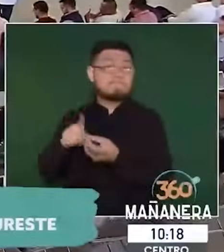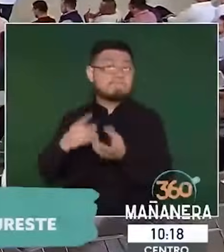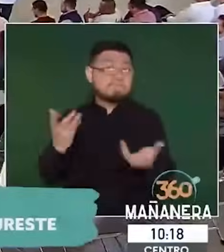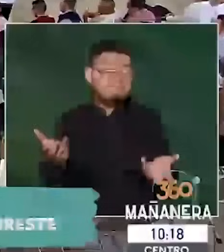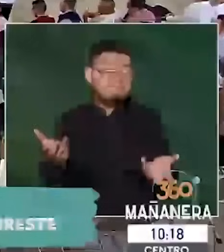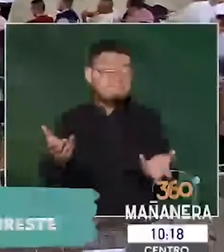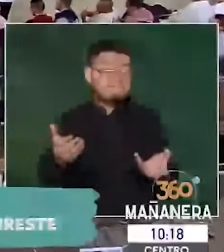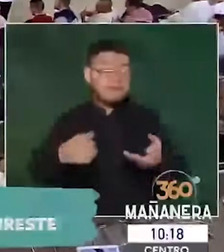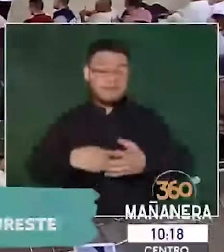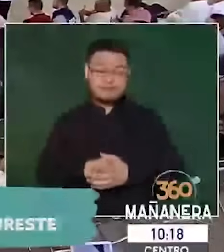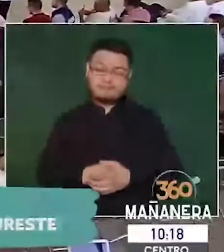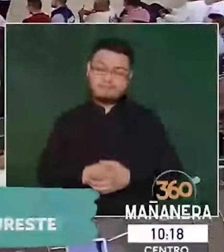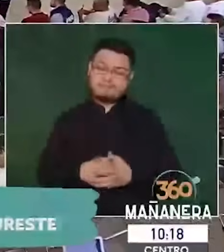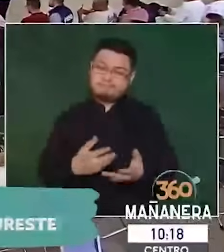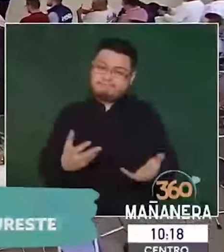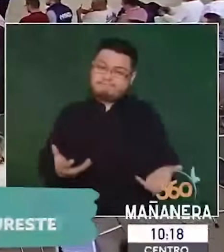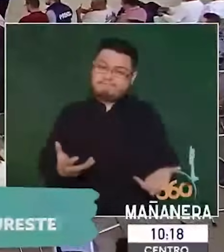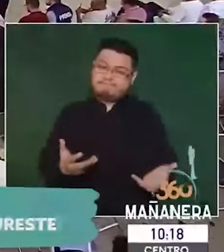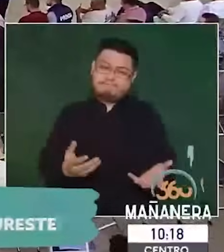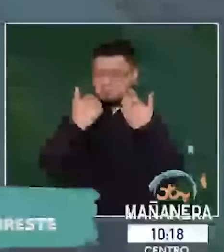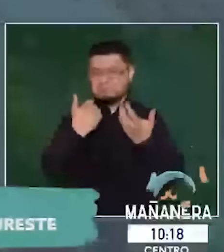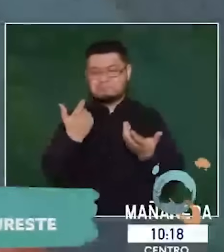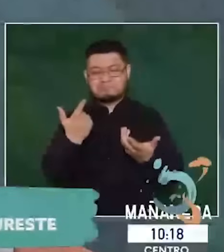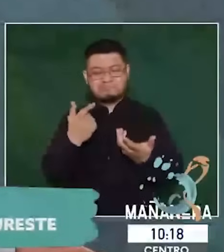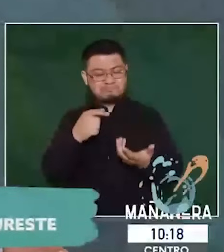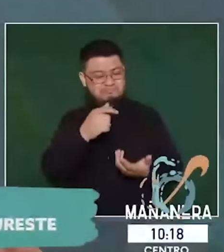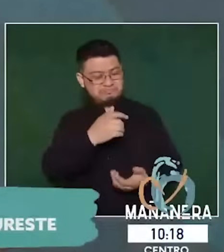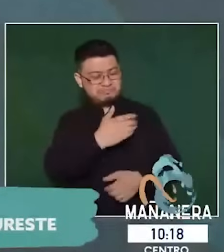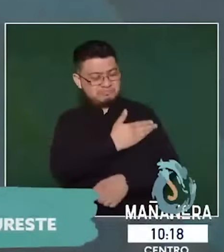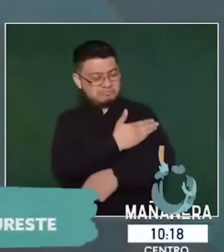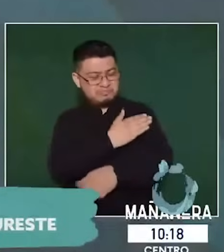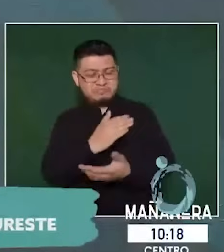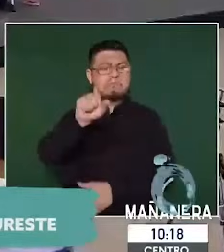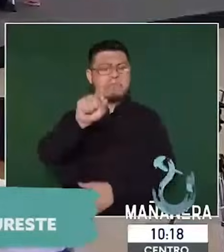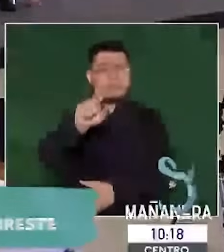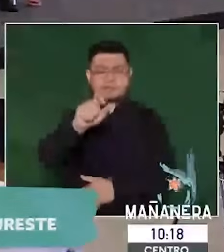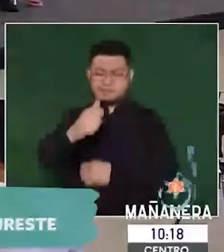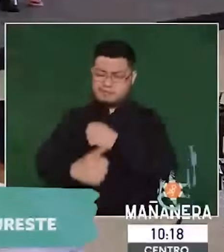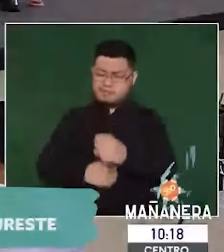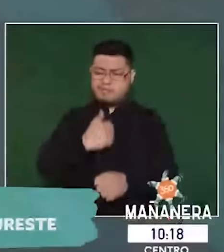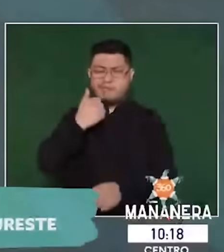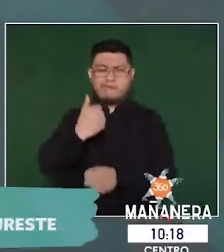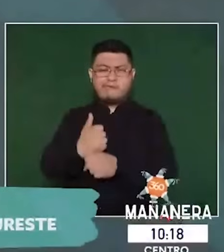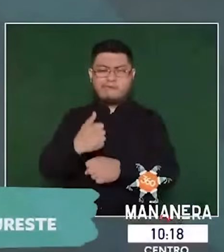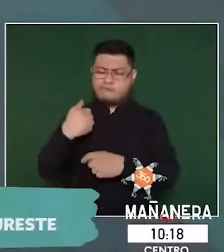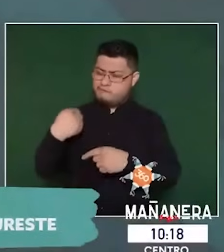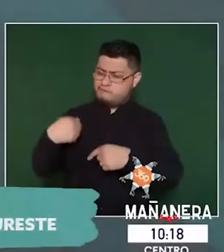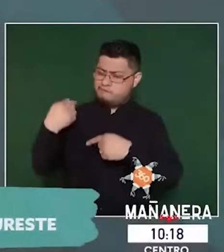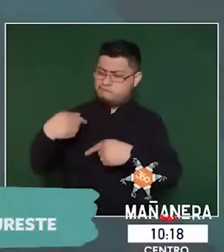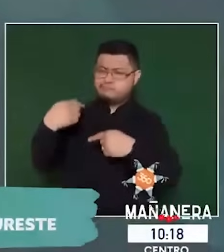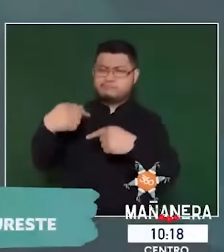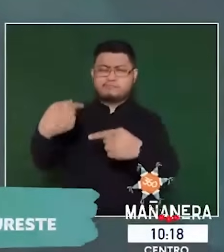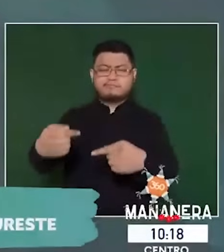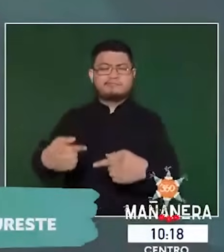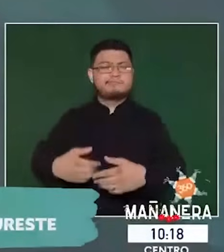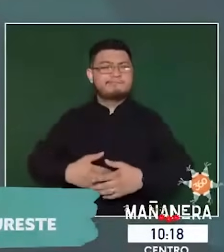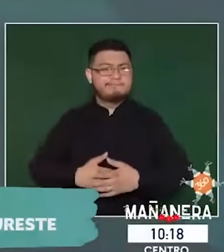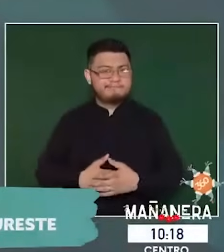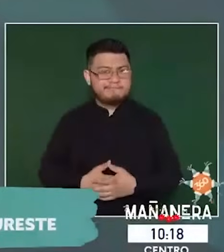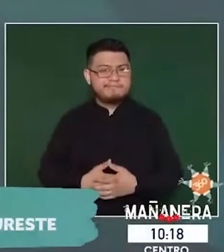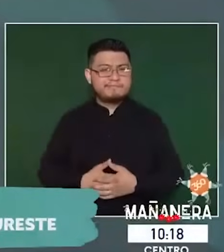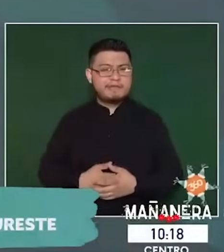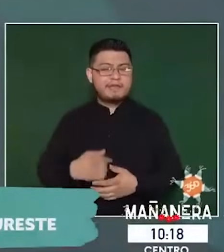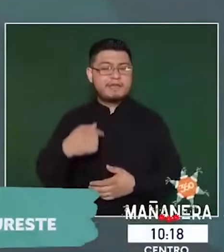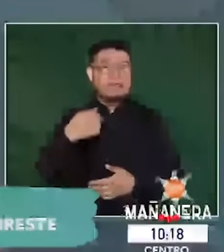pues solo la Amazonas es un paraíso. Veo como